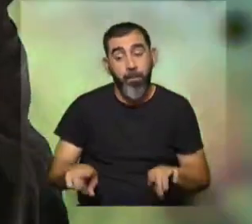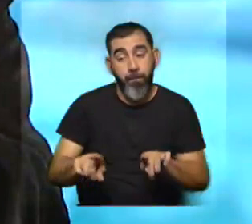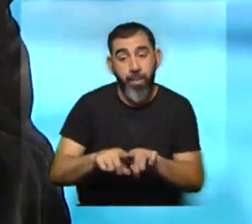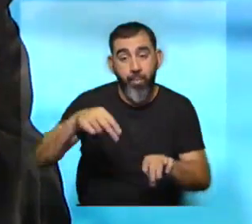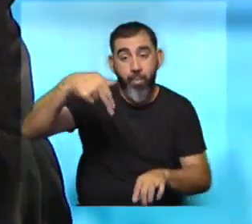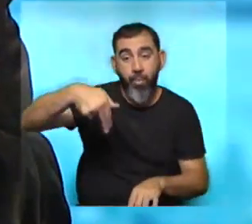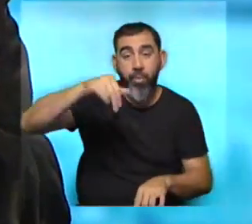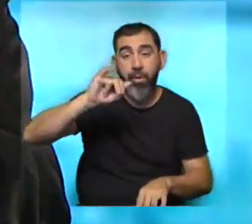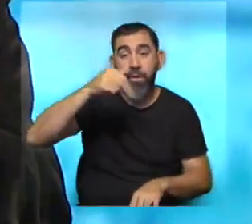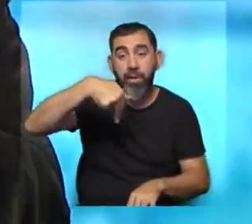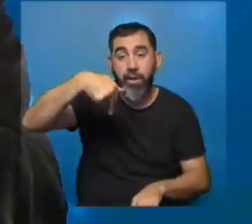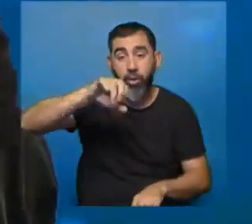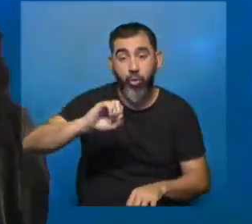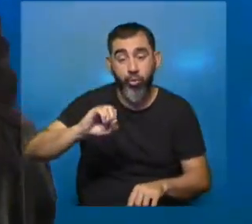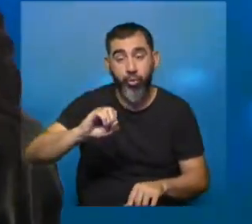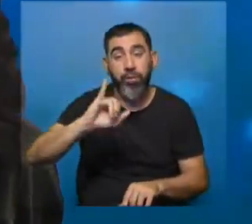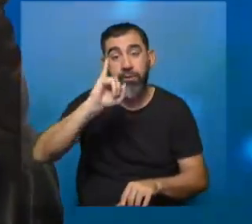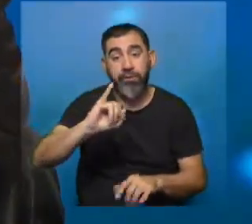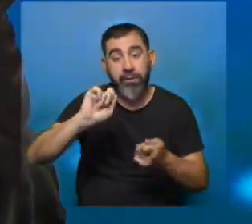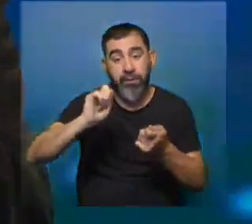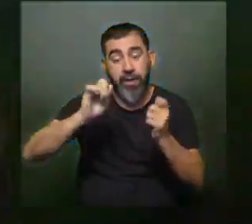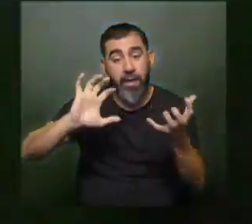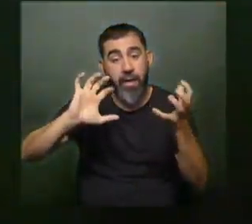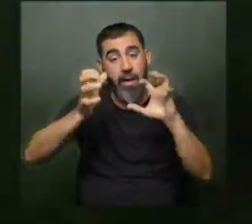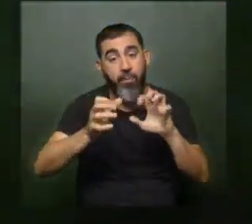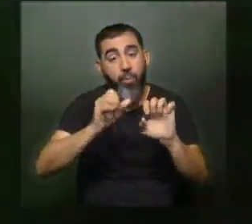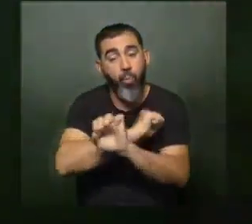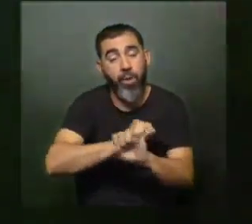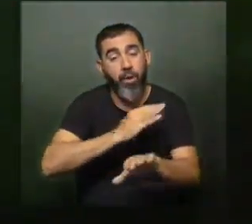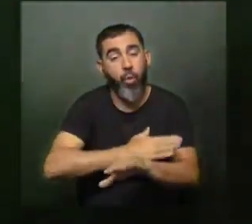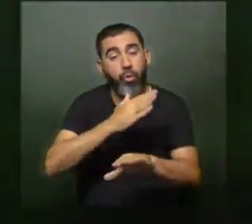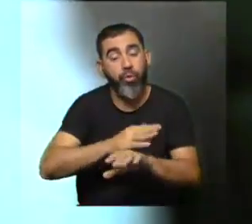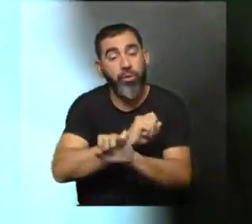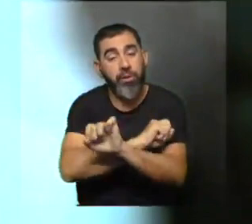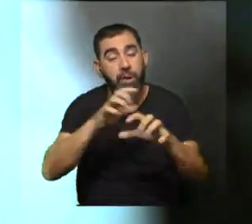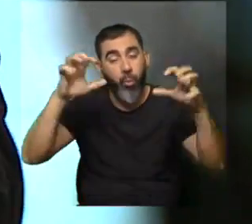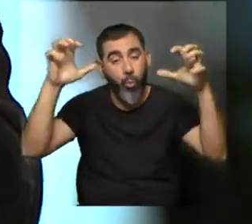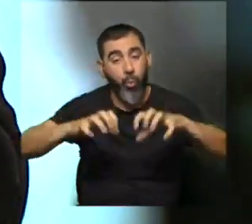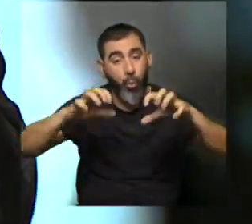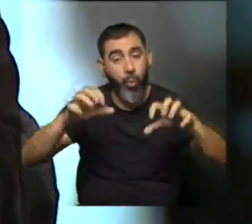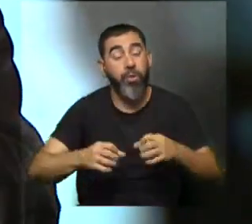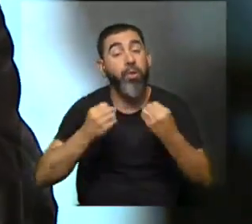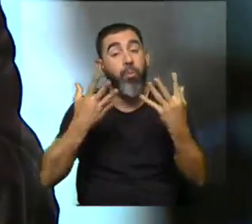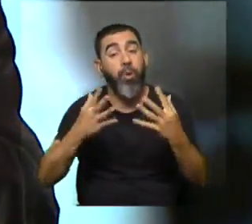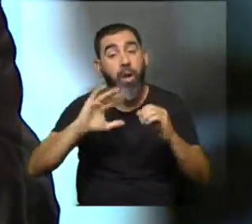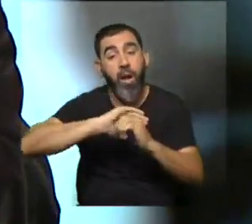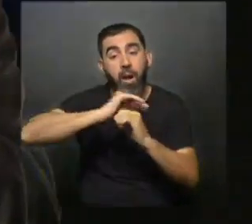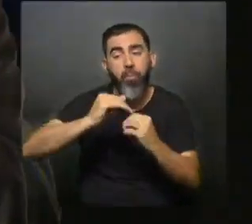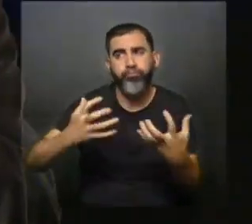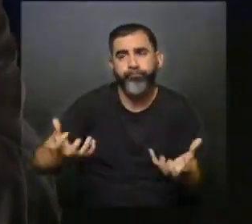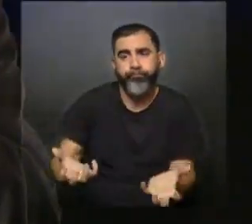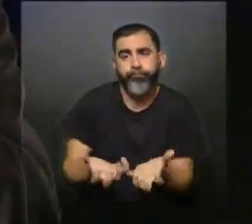Niño, con presencia de cambio climático, puede tener un mayor impacto en las lluvias. ¿Por qué? Porque como la atmósfera está más